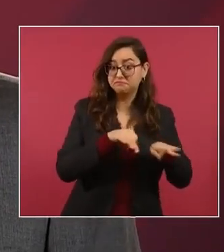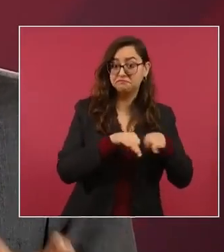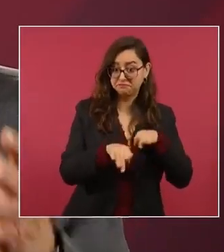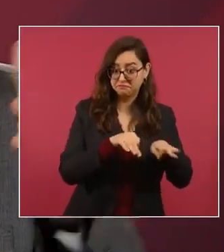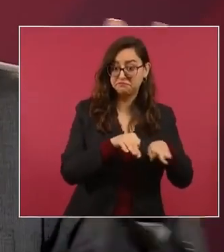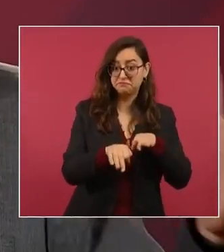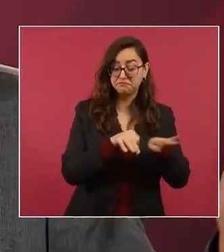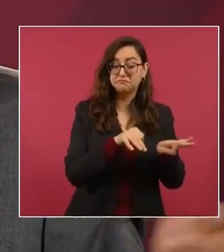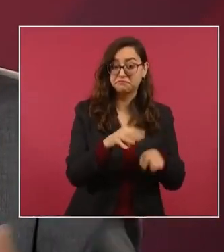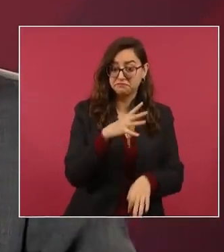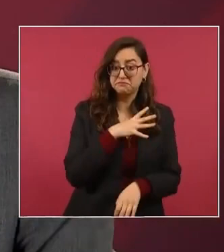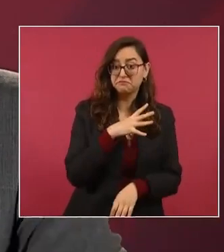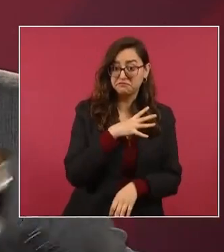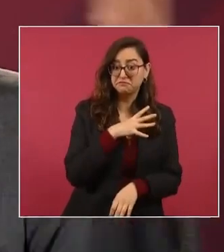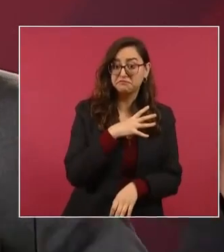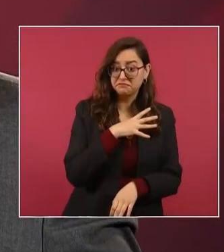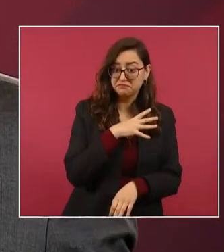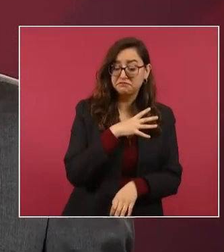Y